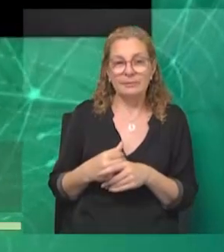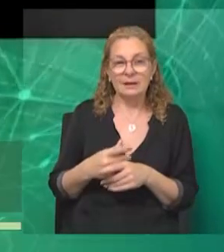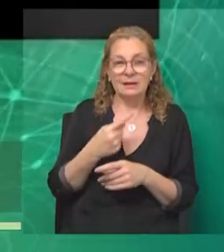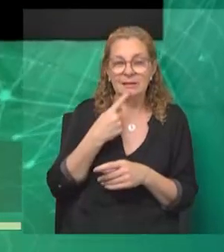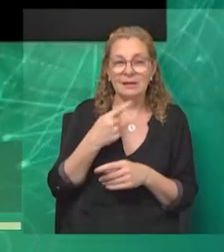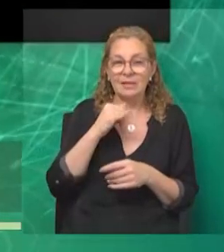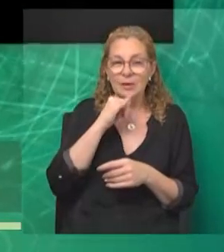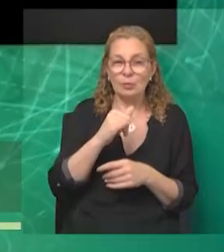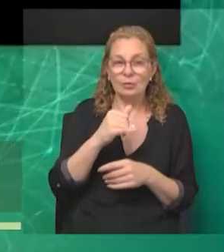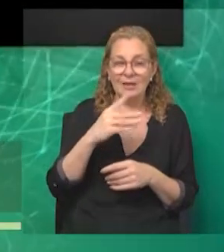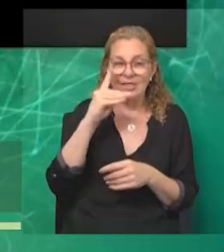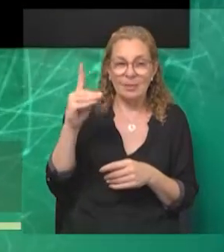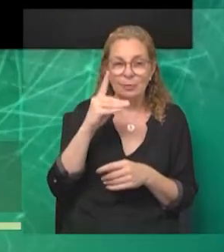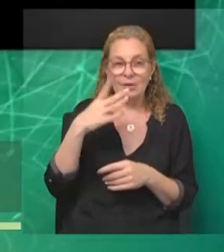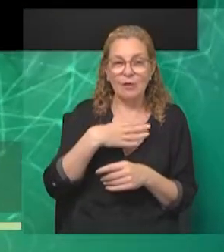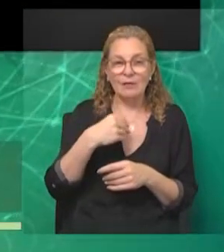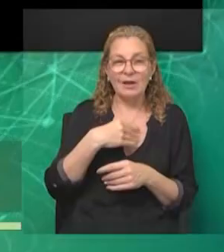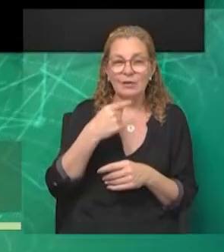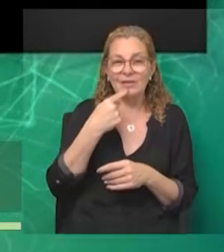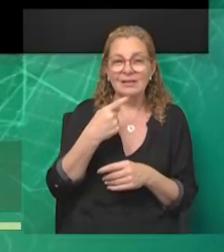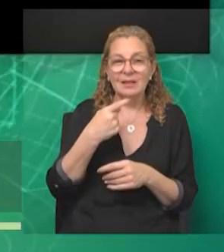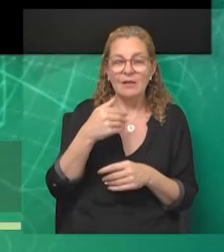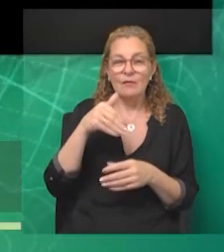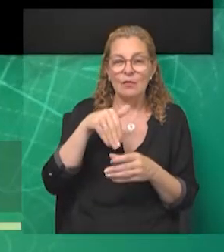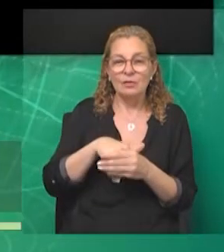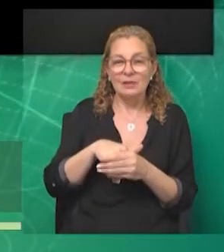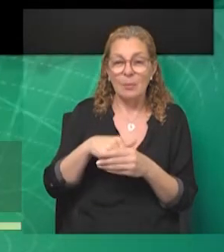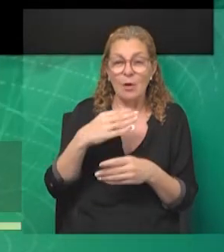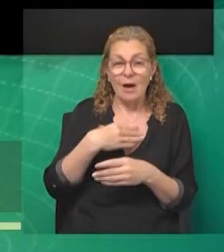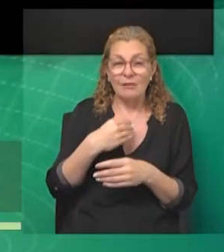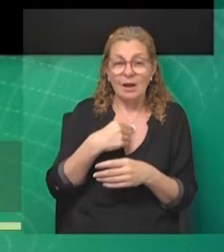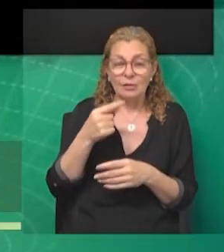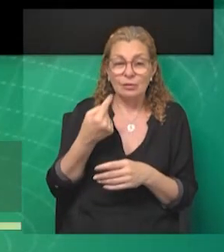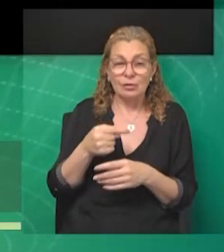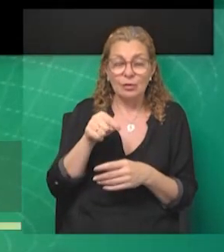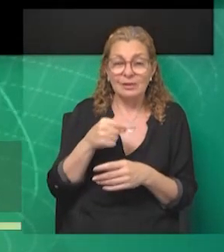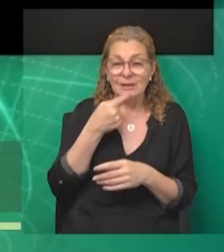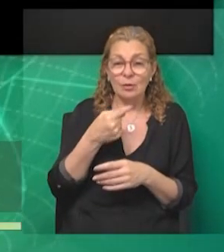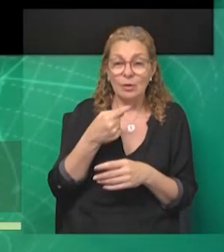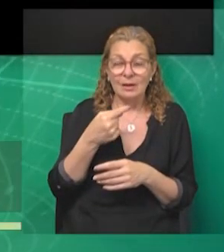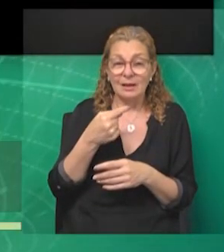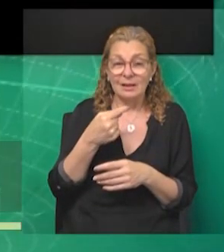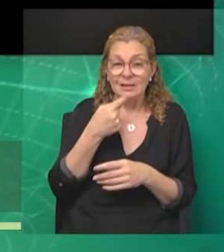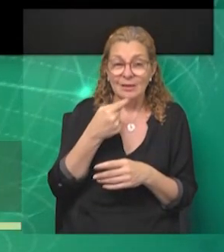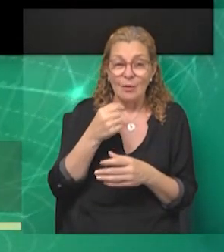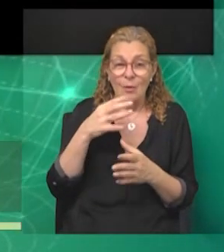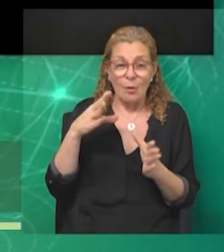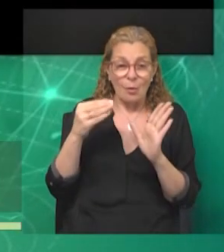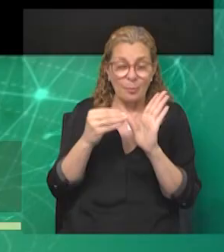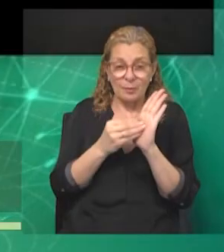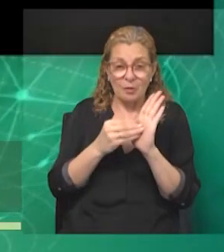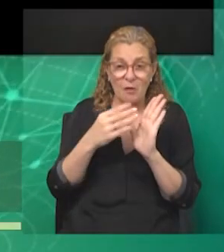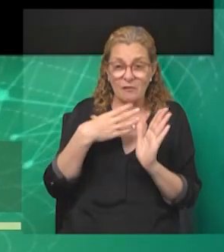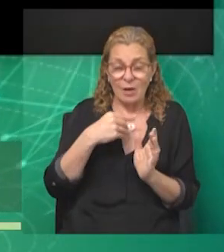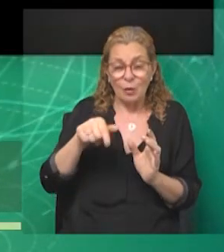encabezada por el diputado nacionalista señala que los blancos votan al partido nacional y por esto aseguró que utilizar simbología nacionalista en otro